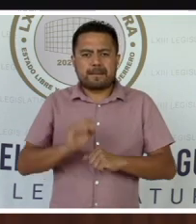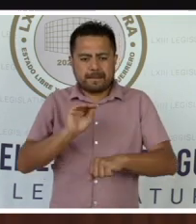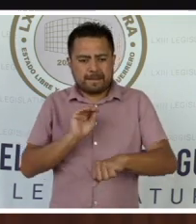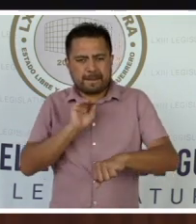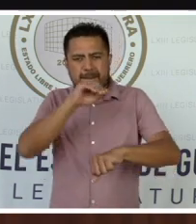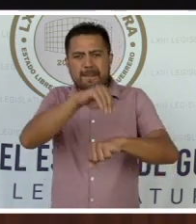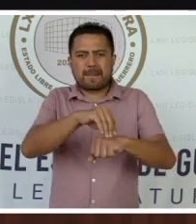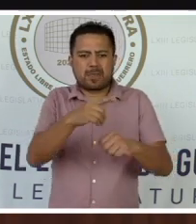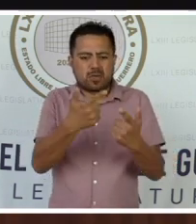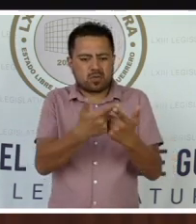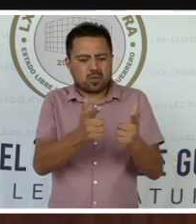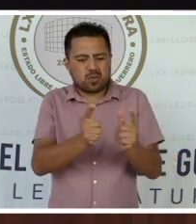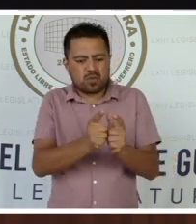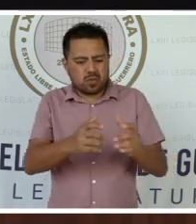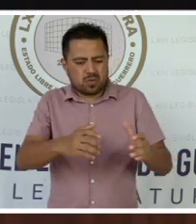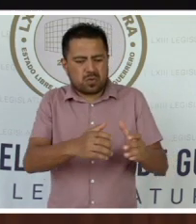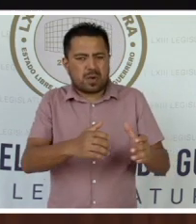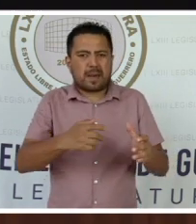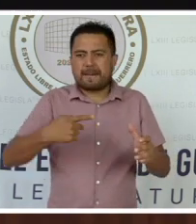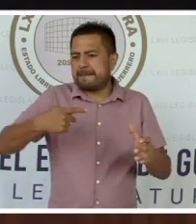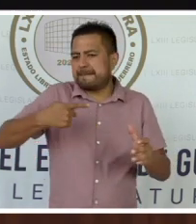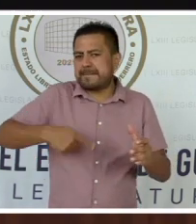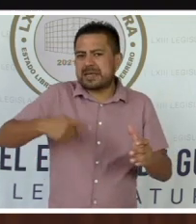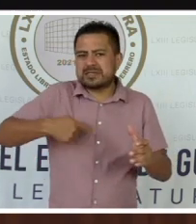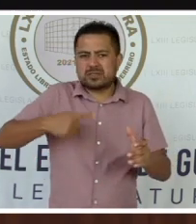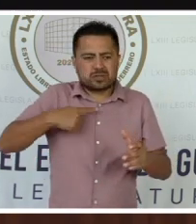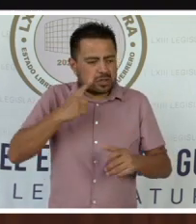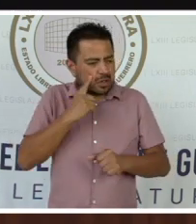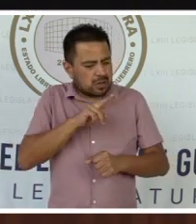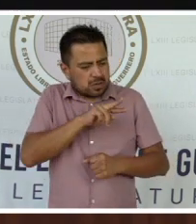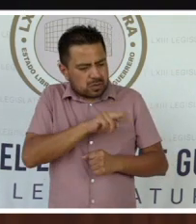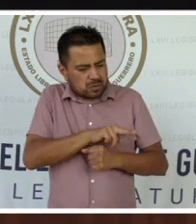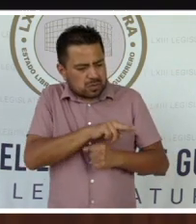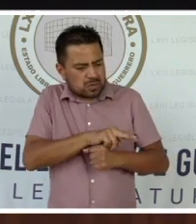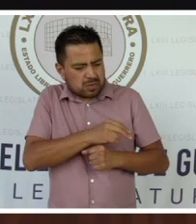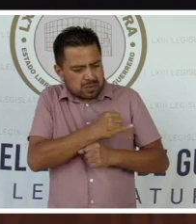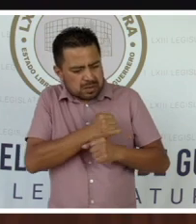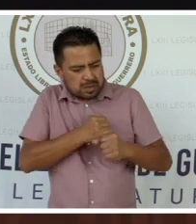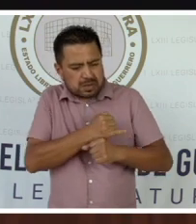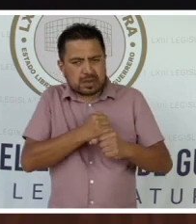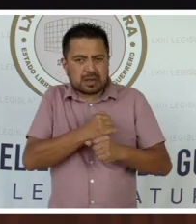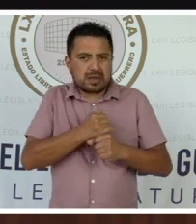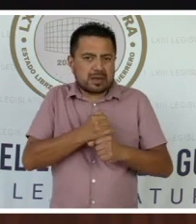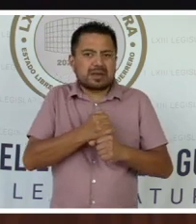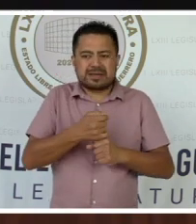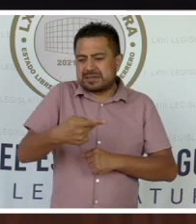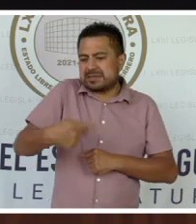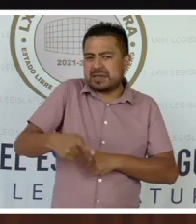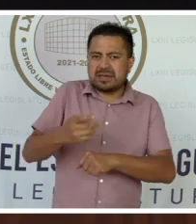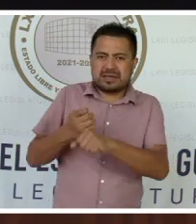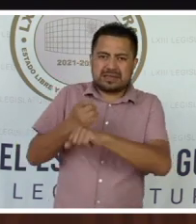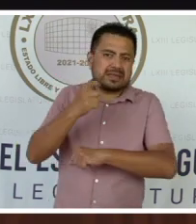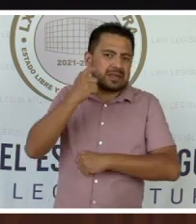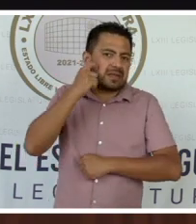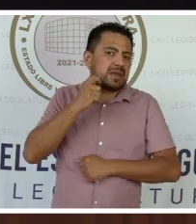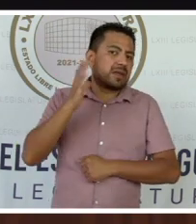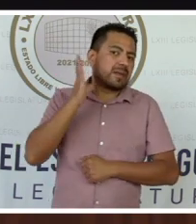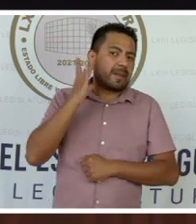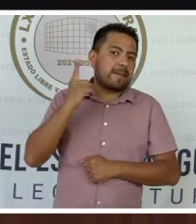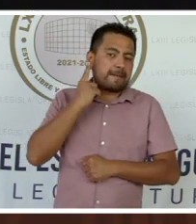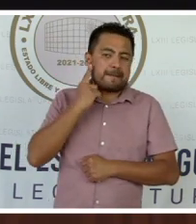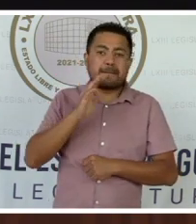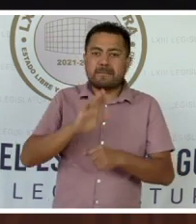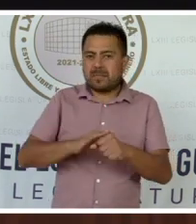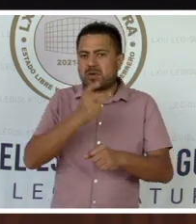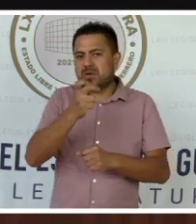un observatorio ciudadano del poder legislativo del Estado de Guerrero para lo cual en esta